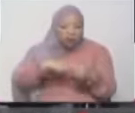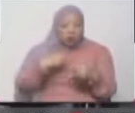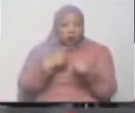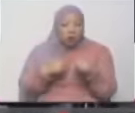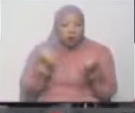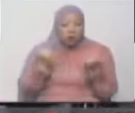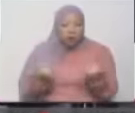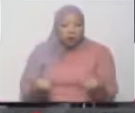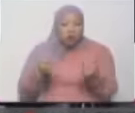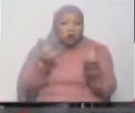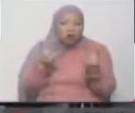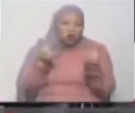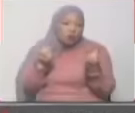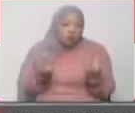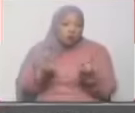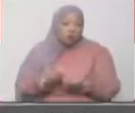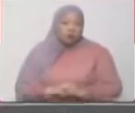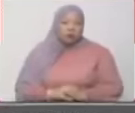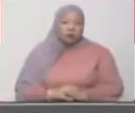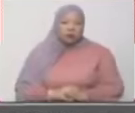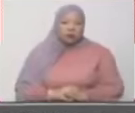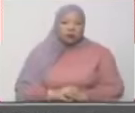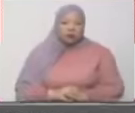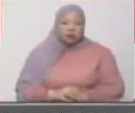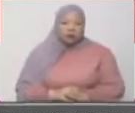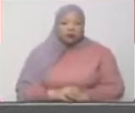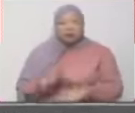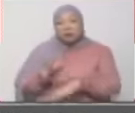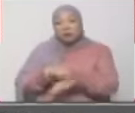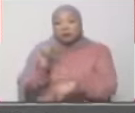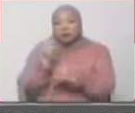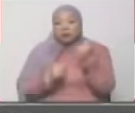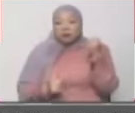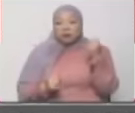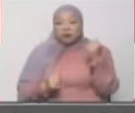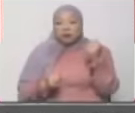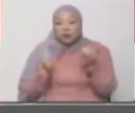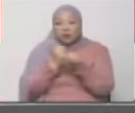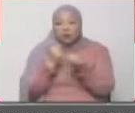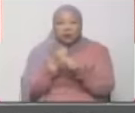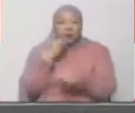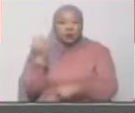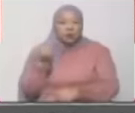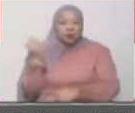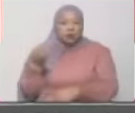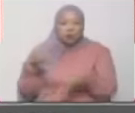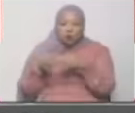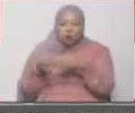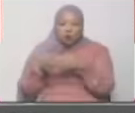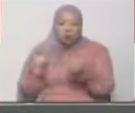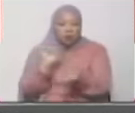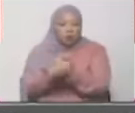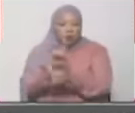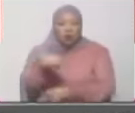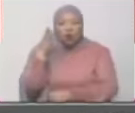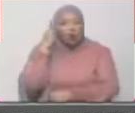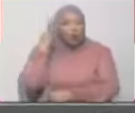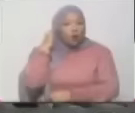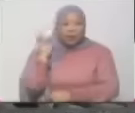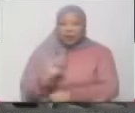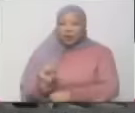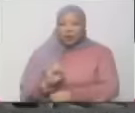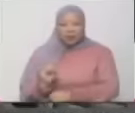El más nuevo. Antes se le decía el último recluta porque ustedes, muchachos, no conocieron la recluta. ¿Ah?